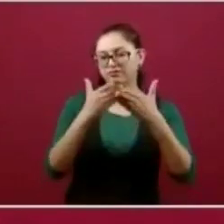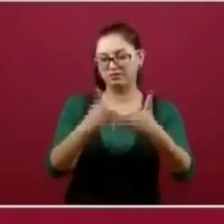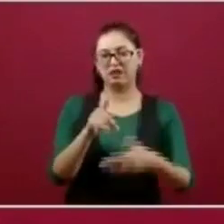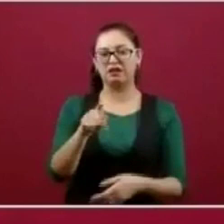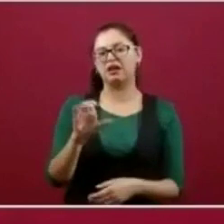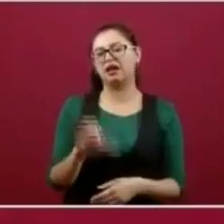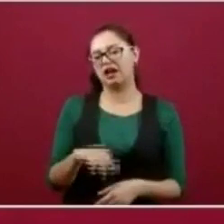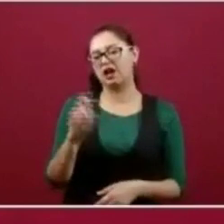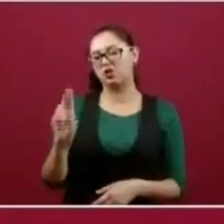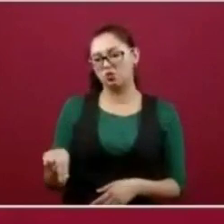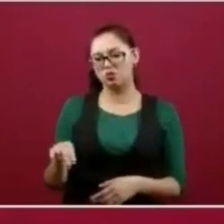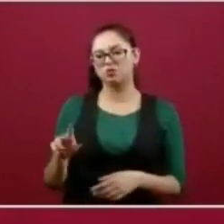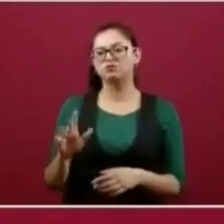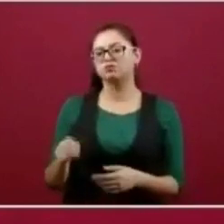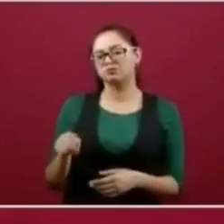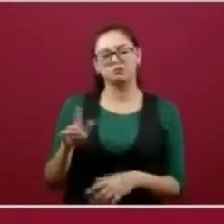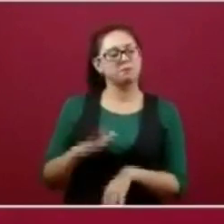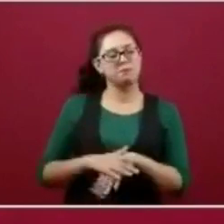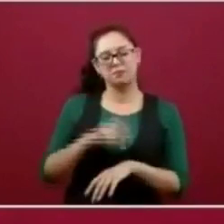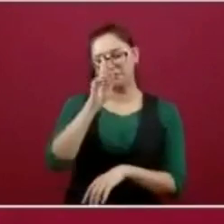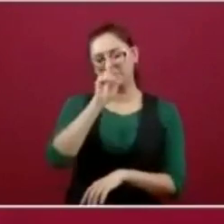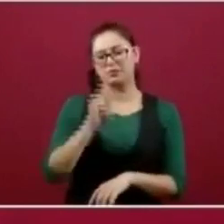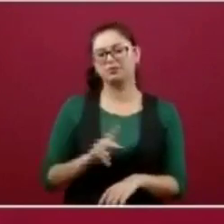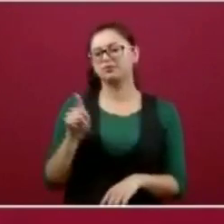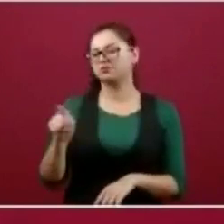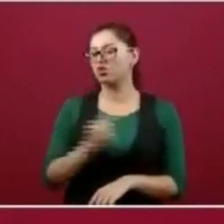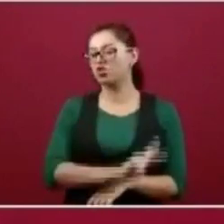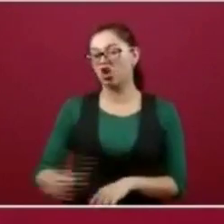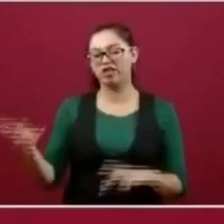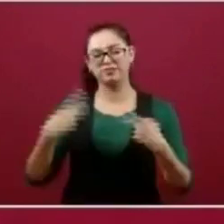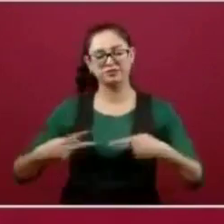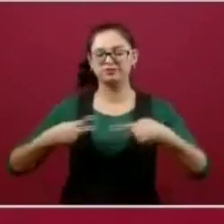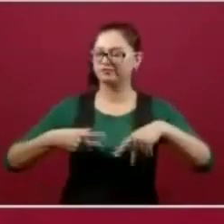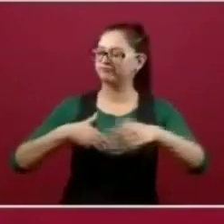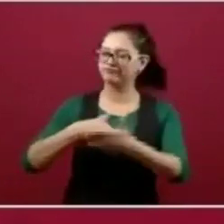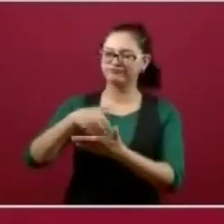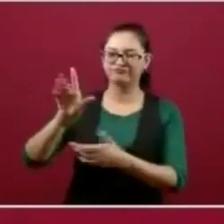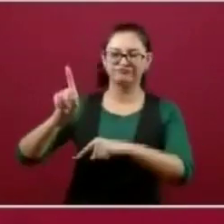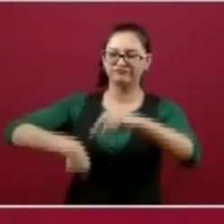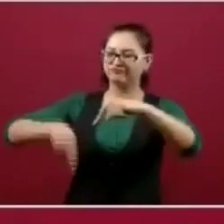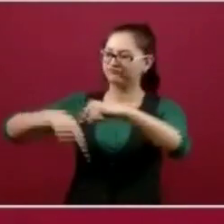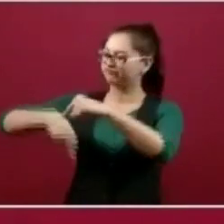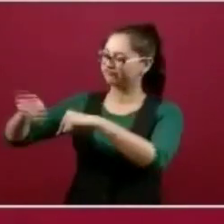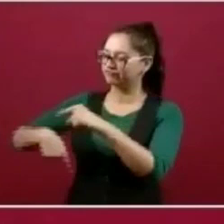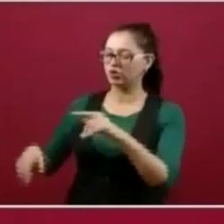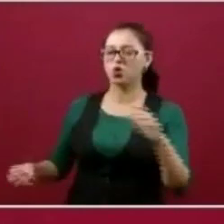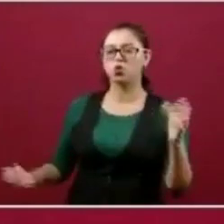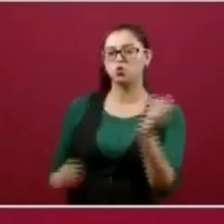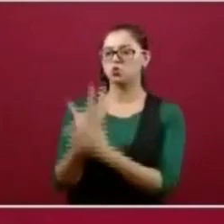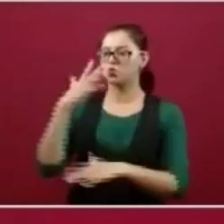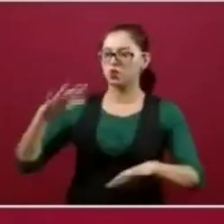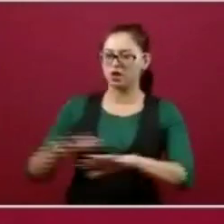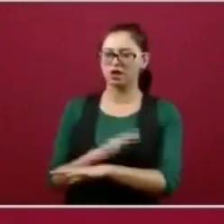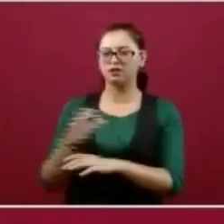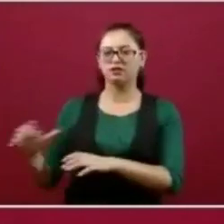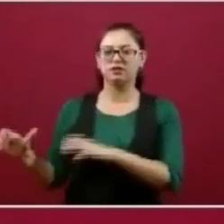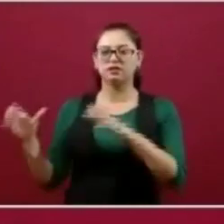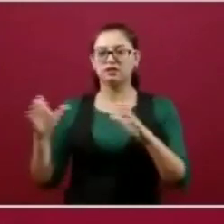en donde ya estamos renovando prácticamente todo el personal, Chetumal, la Ciudad de